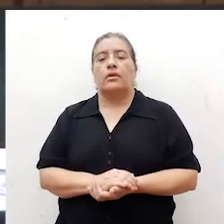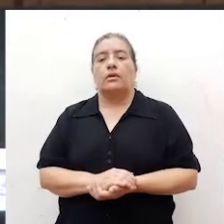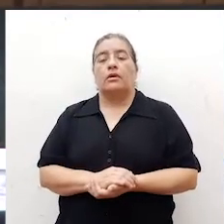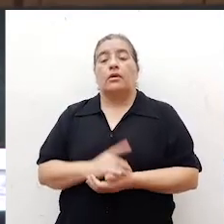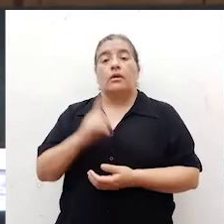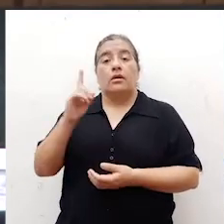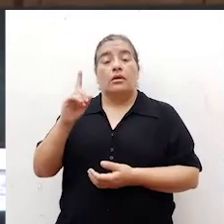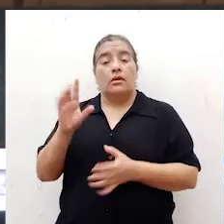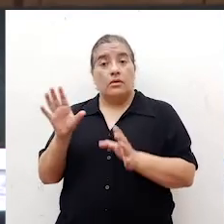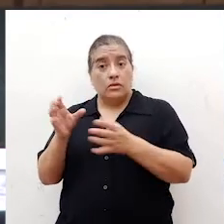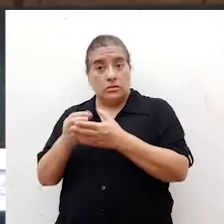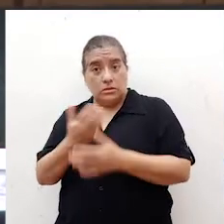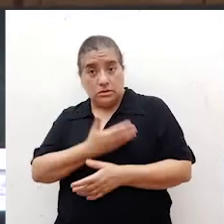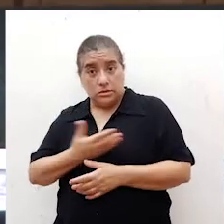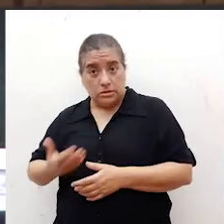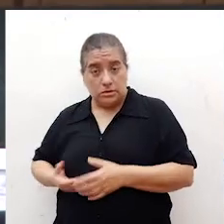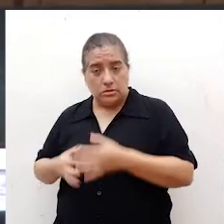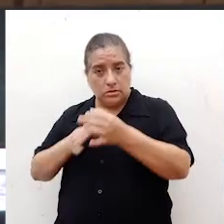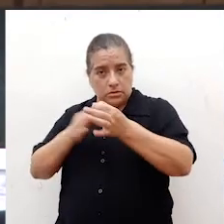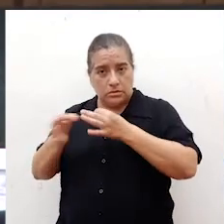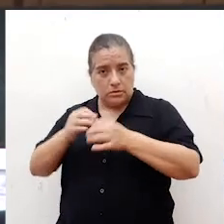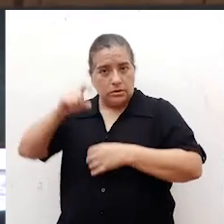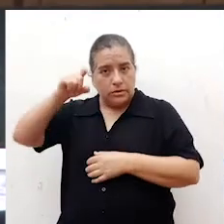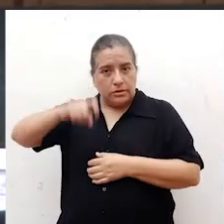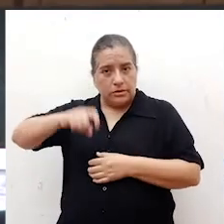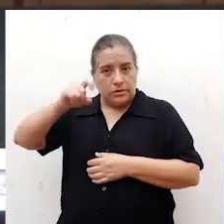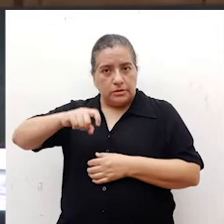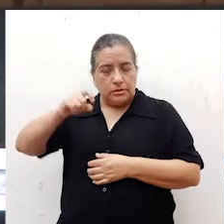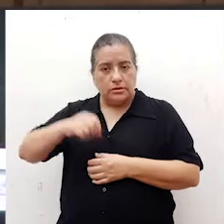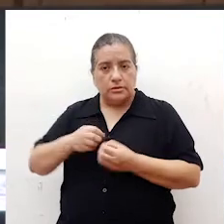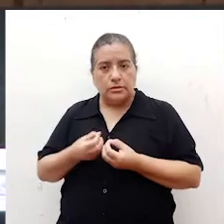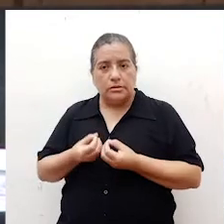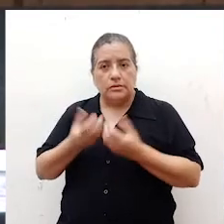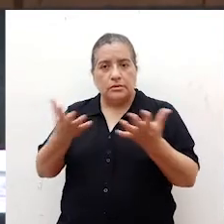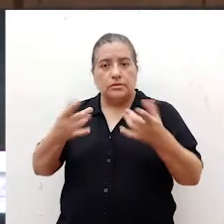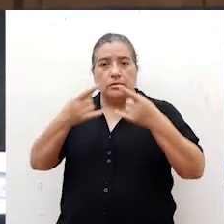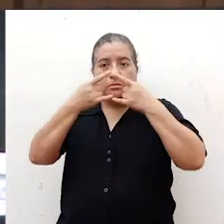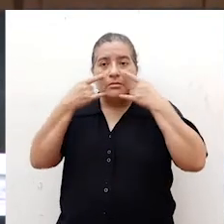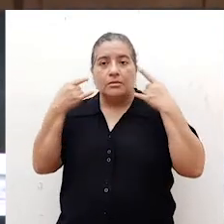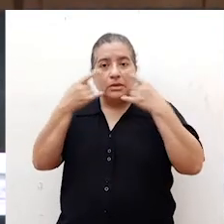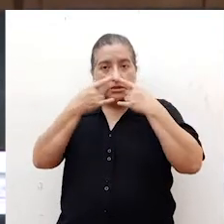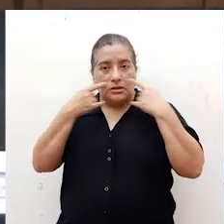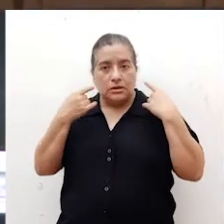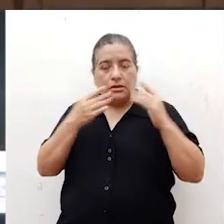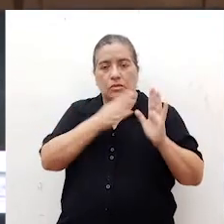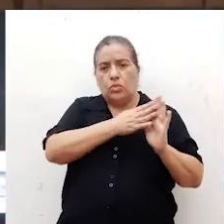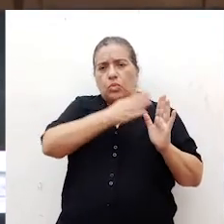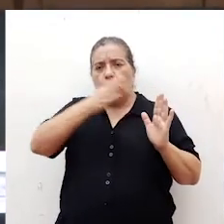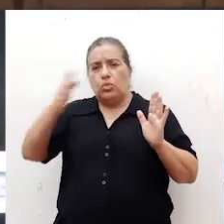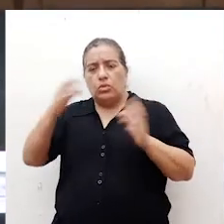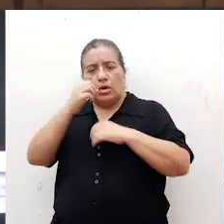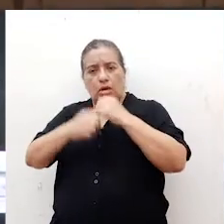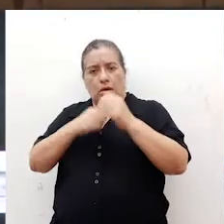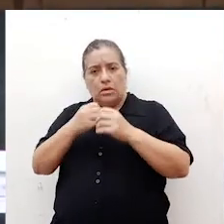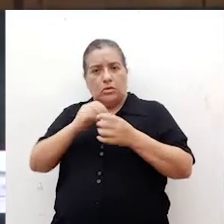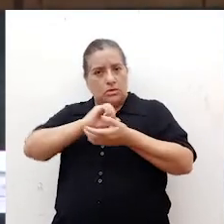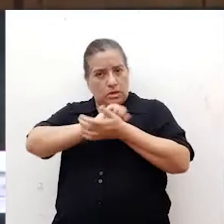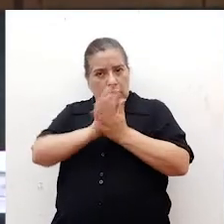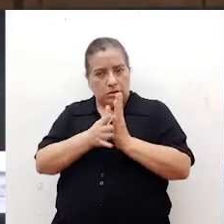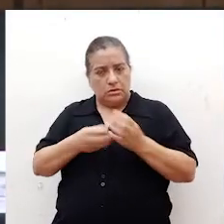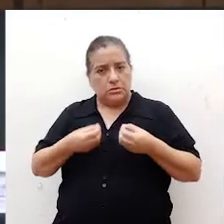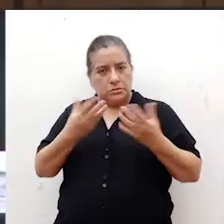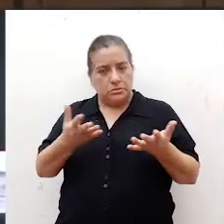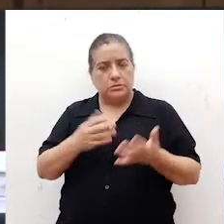Ese tema sí se tocó. Y lo que se dijo en ese momento fue que